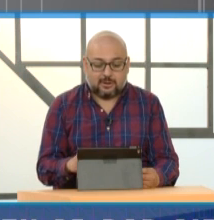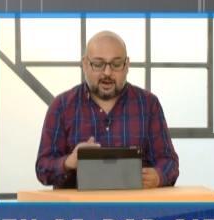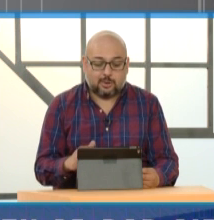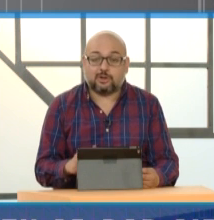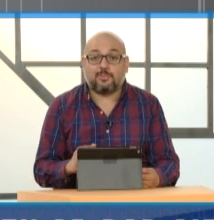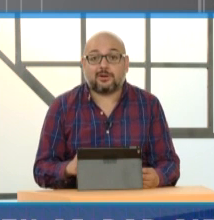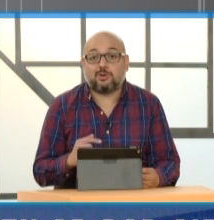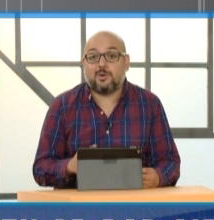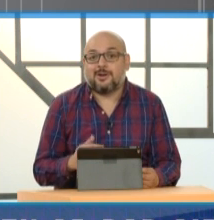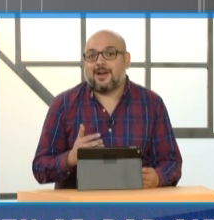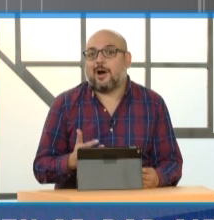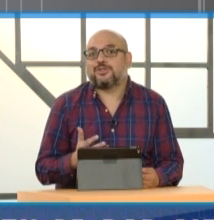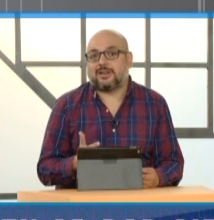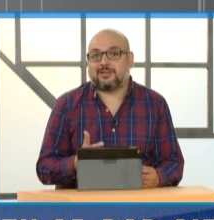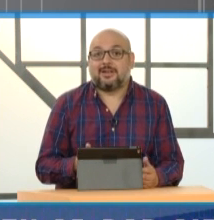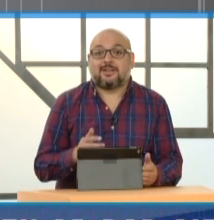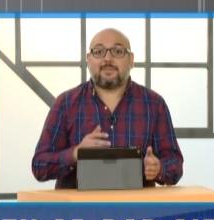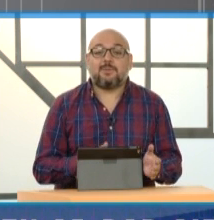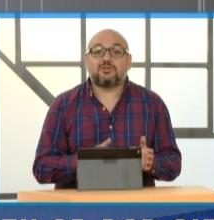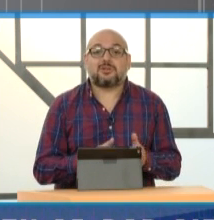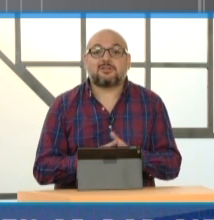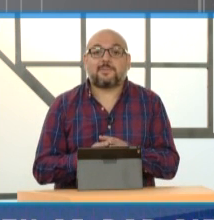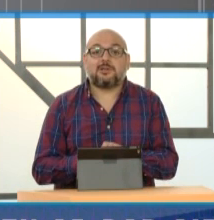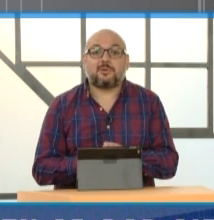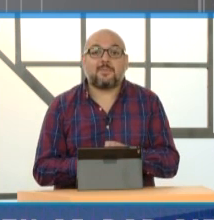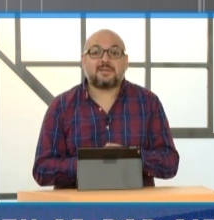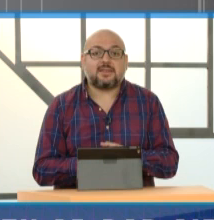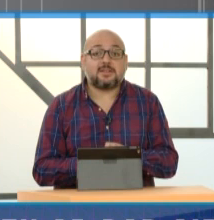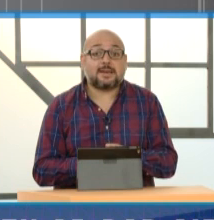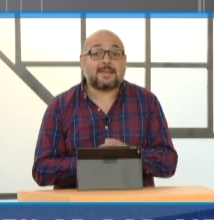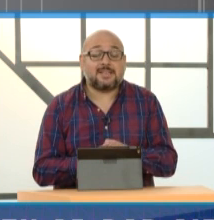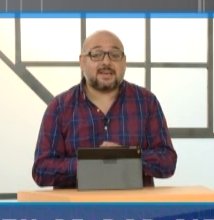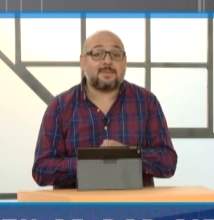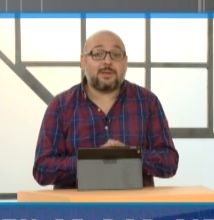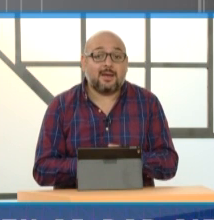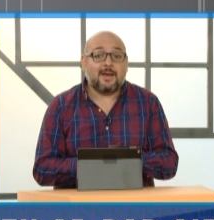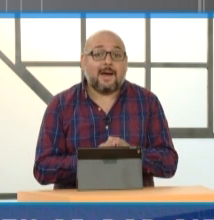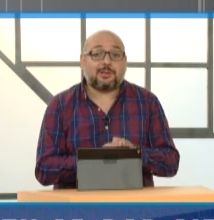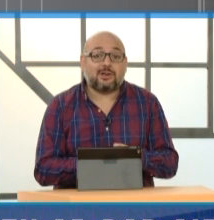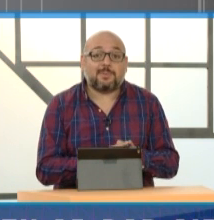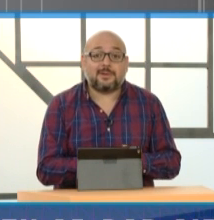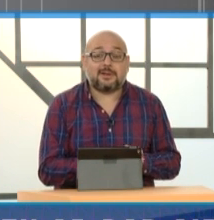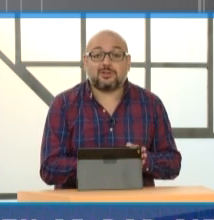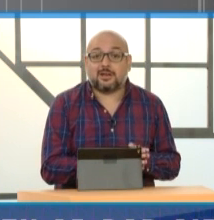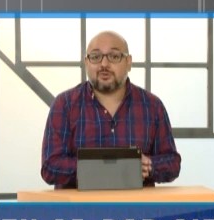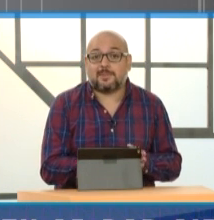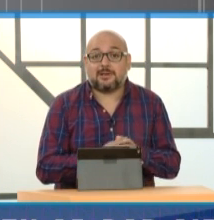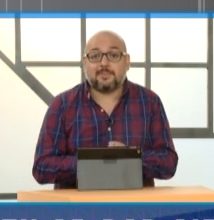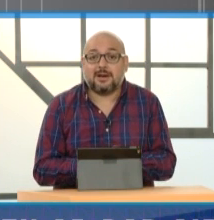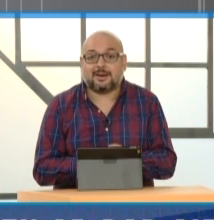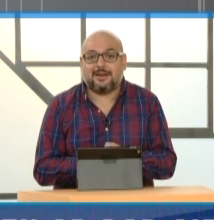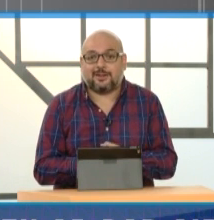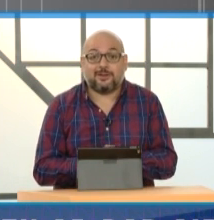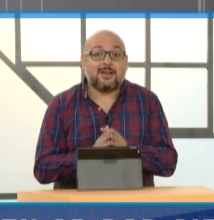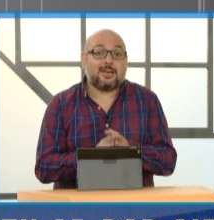recinto, él no votó porque estuvo ausente. También muchos están sorprendidos porque Massa dice que admira a Pitrola por haber hecho esta denuncia, pero él